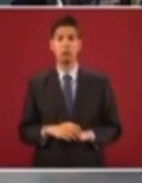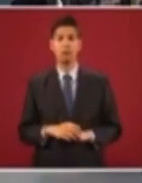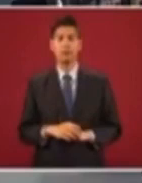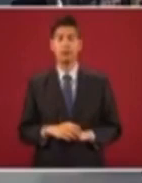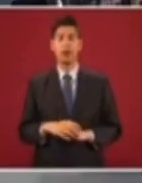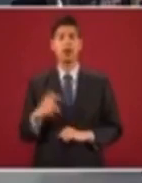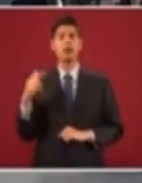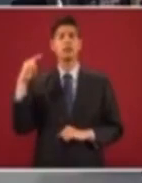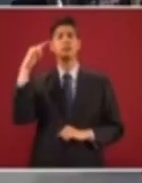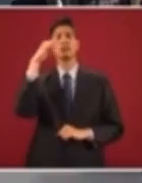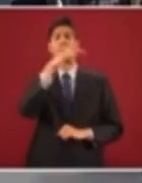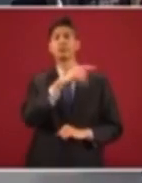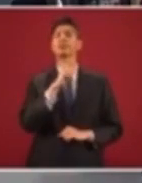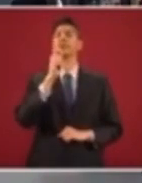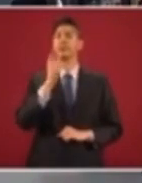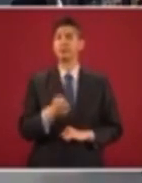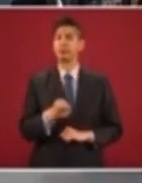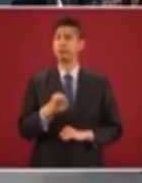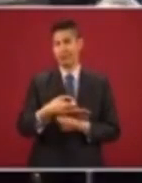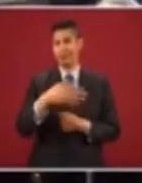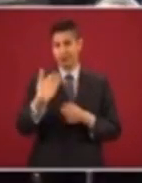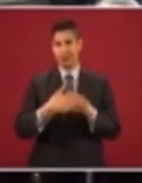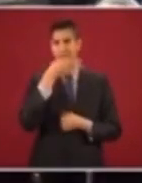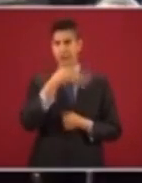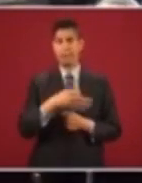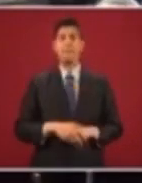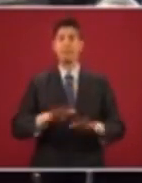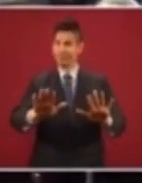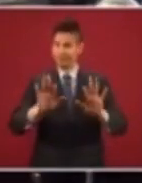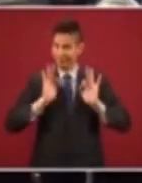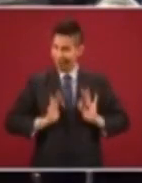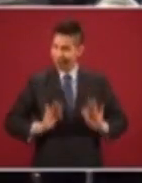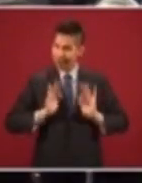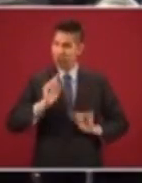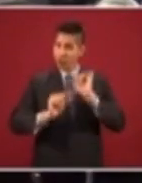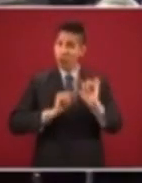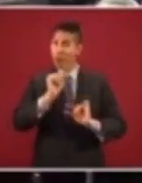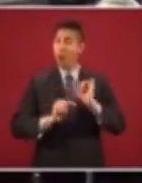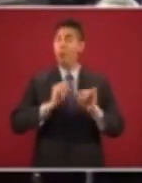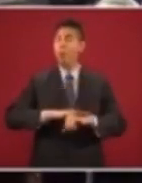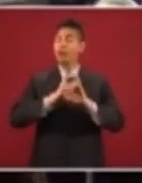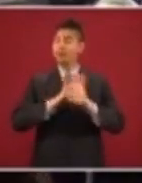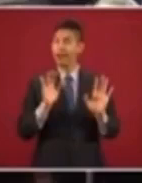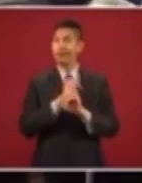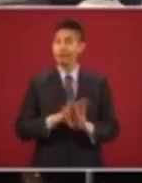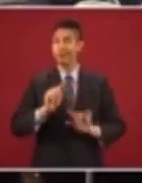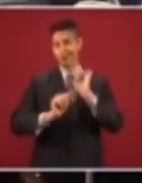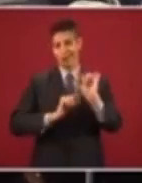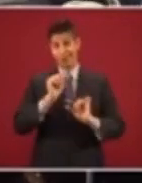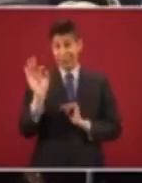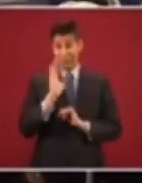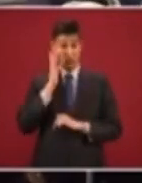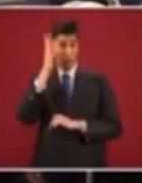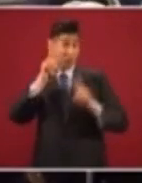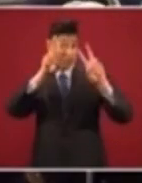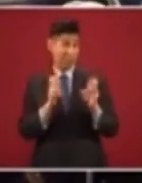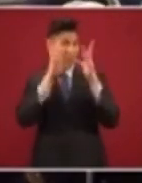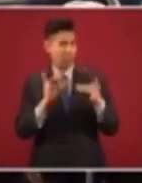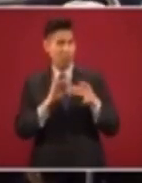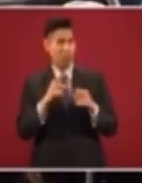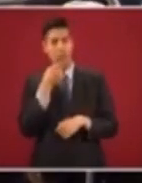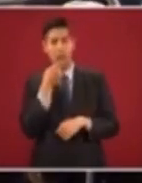a subir. El avión se va o a vender o rentar. Vamos poco a poco, si no, ¿qué vamos a estar diciendo la semana próxima? O sea, ya no vamos a tener el tema. O